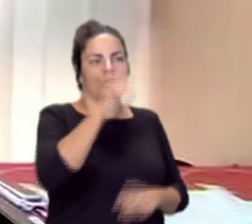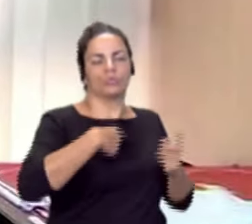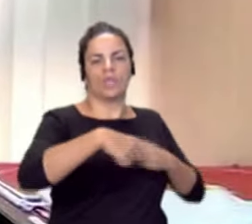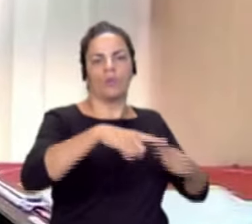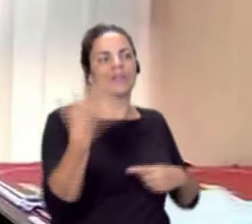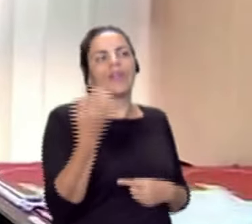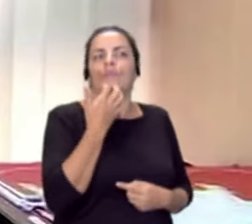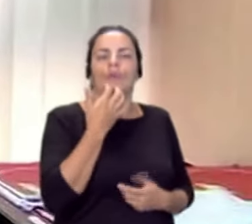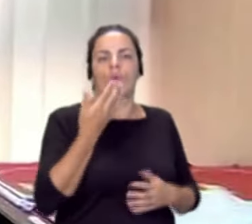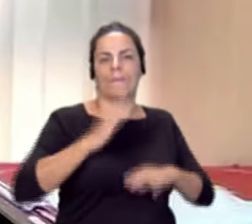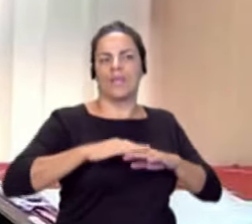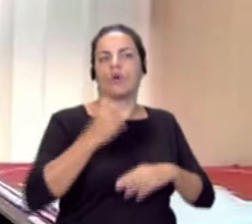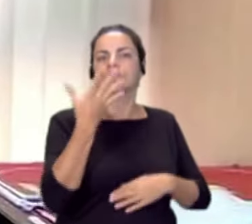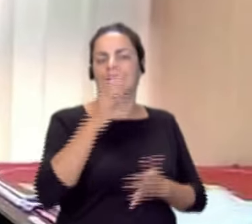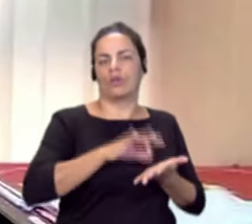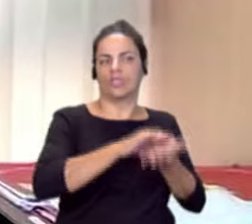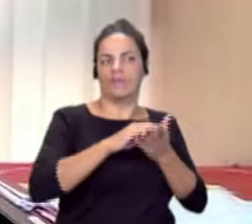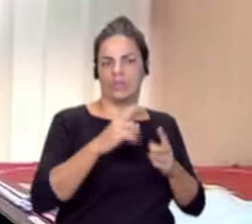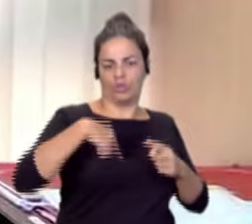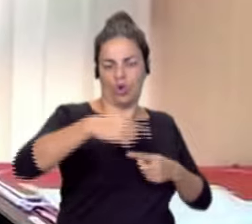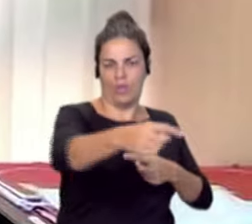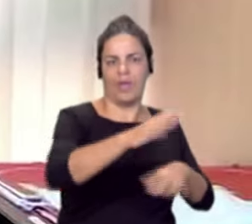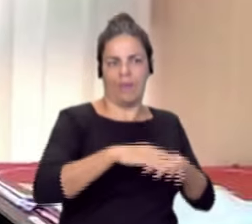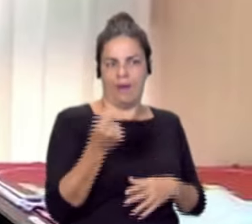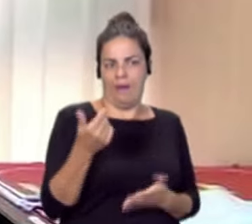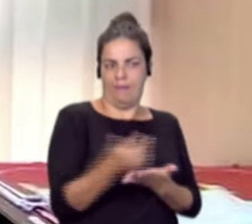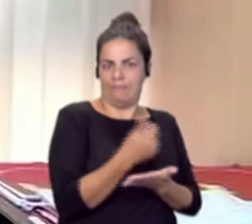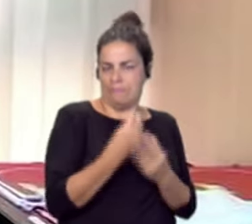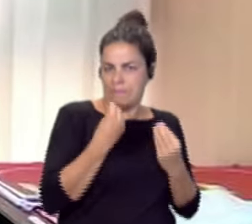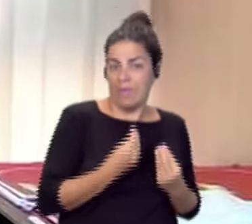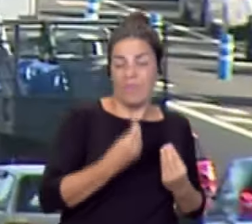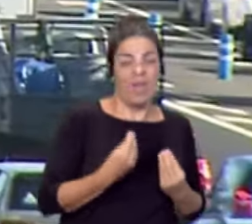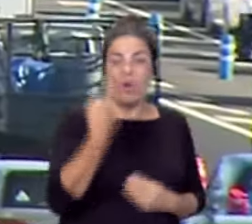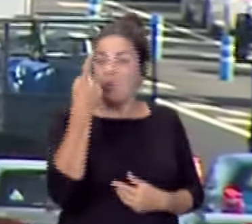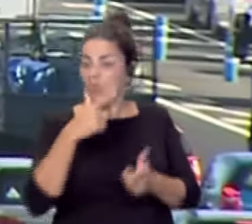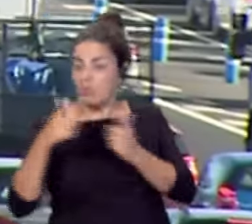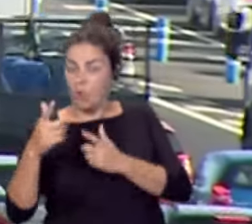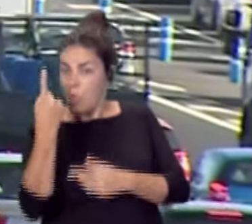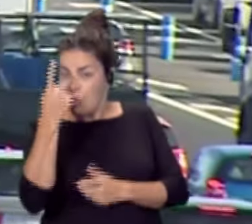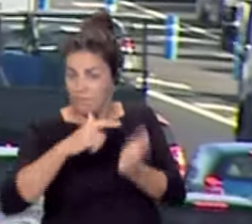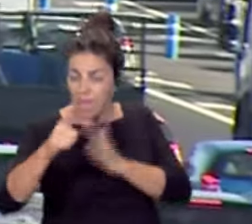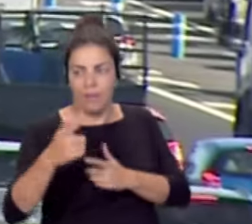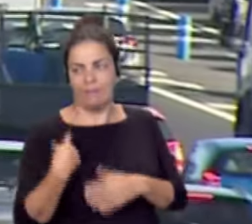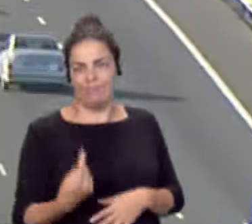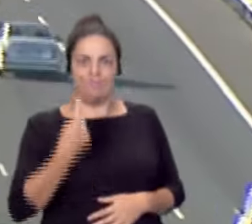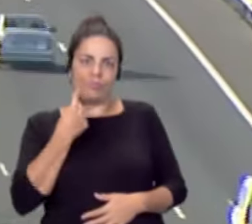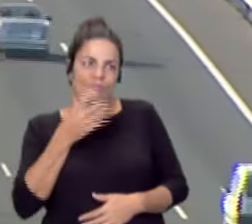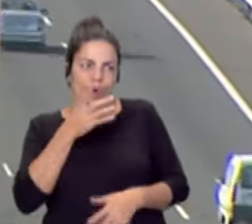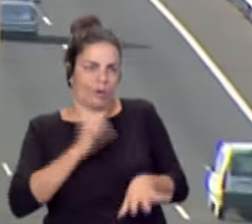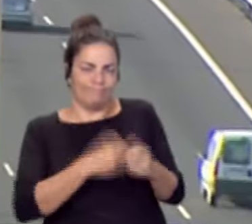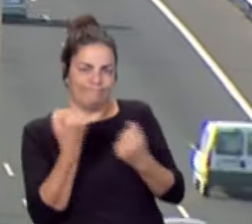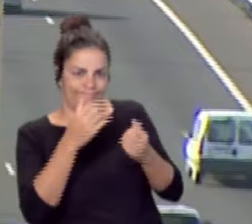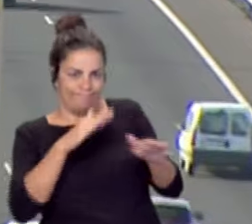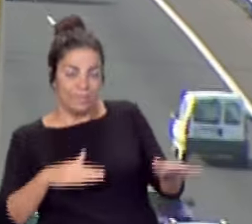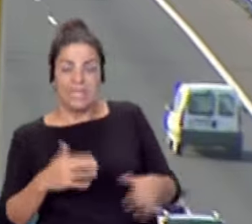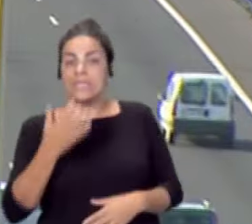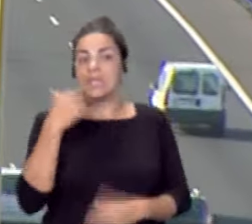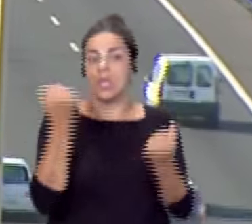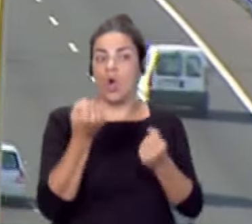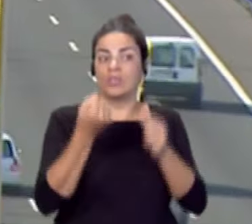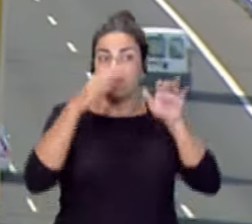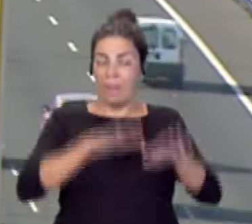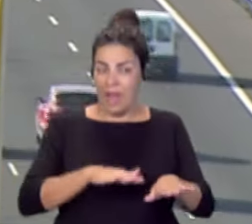de la rentabilidad, al menos uno de esos viajes se está perdiendo en tiempo. Cada minuto que el vehículo pasa detenido es dinero que pierde la empresa